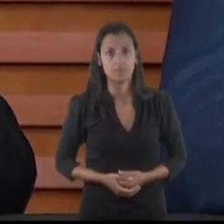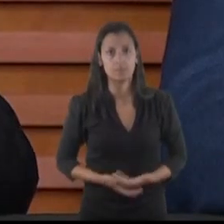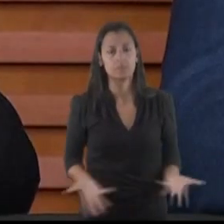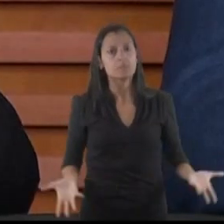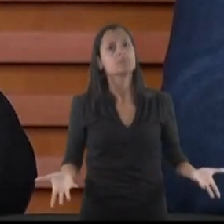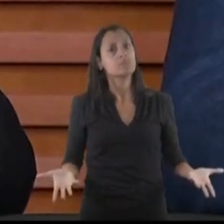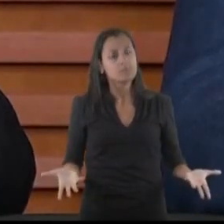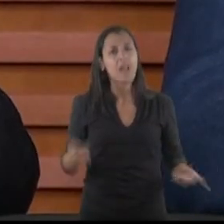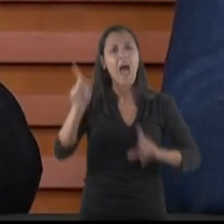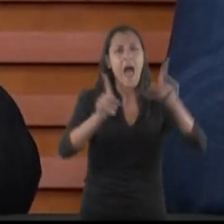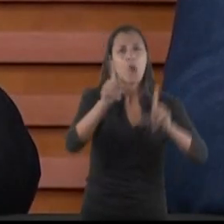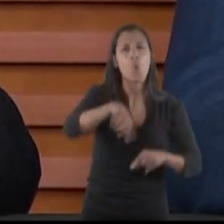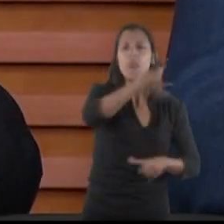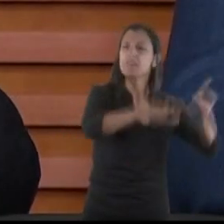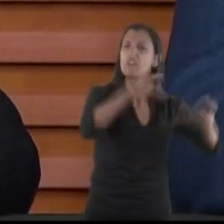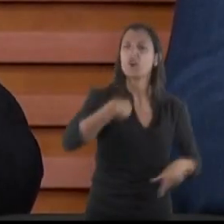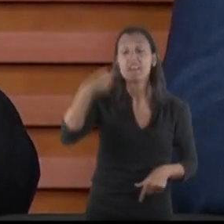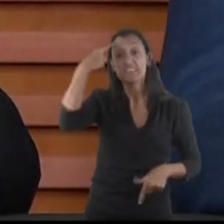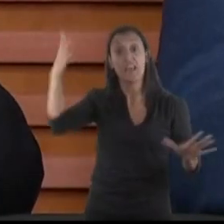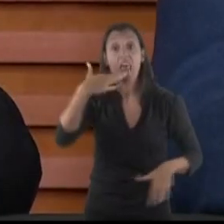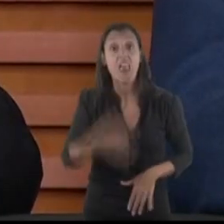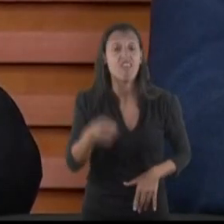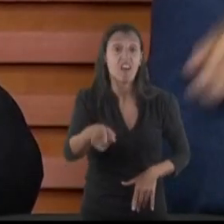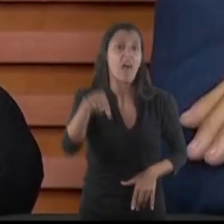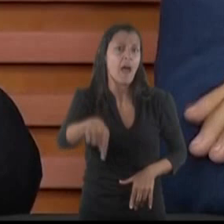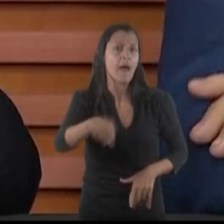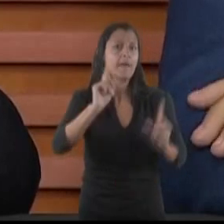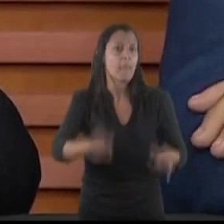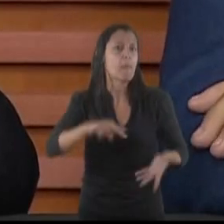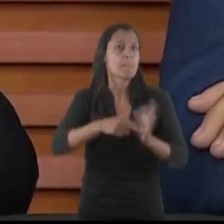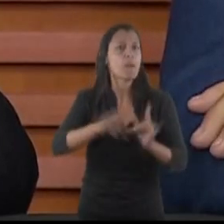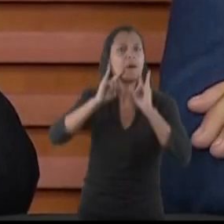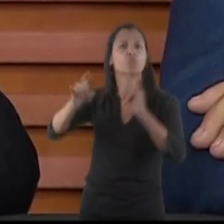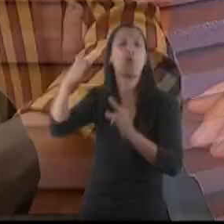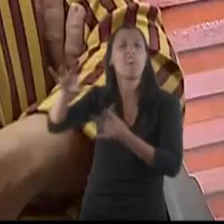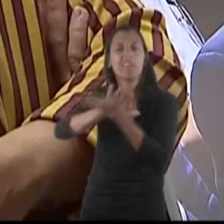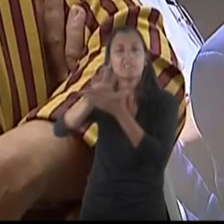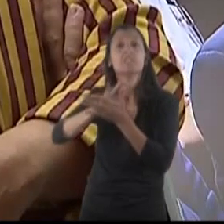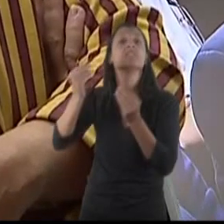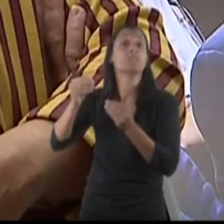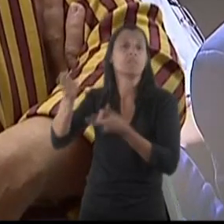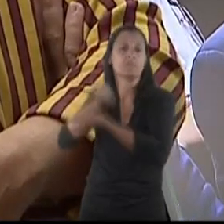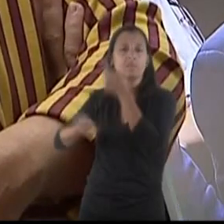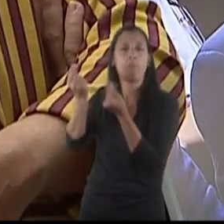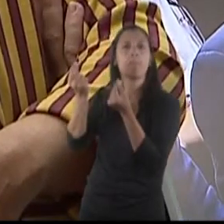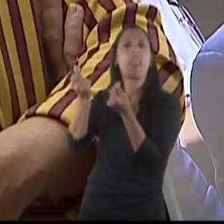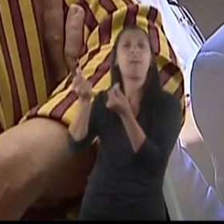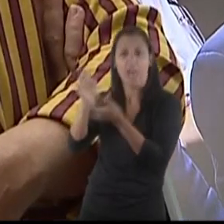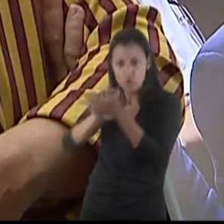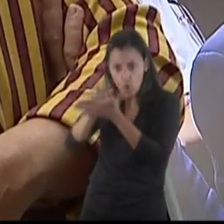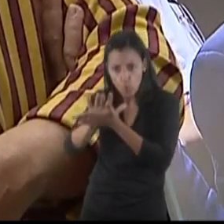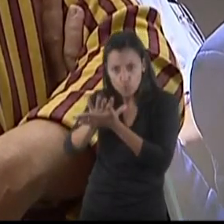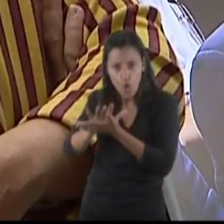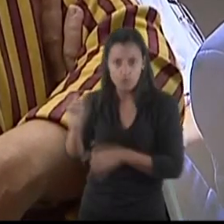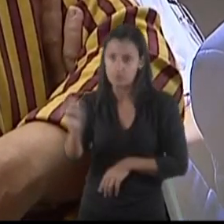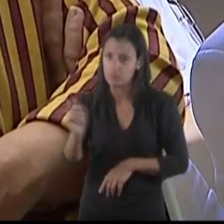Claro, porque algunos creen que en verdad esto también es un problema del mercado y esto lo tiene que resolver el mercado. Y